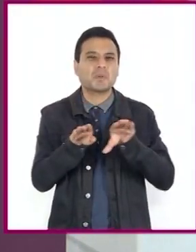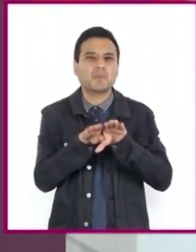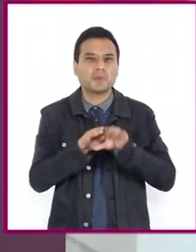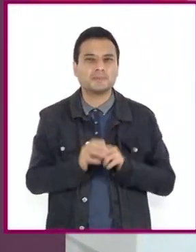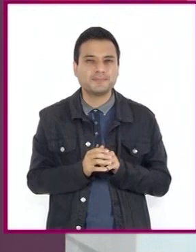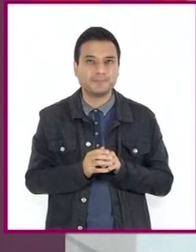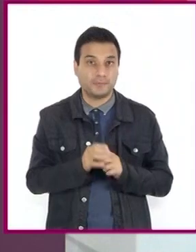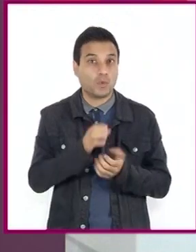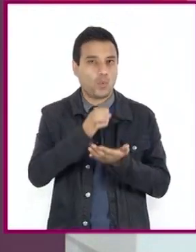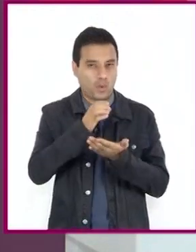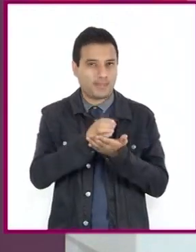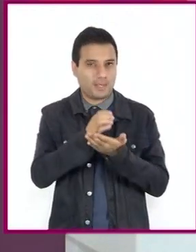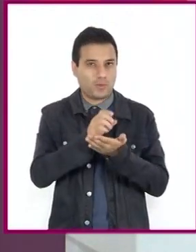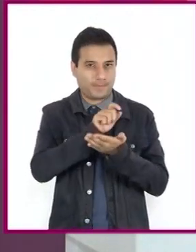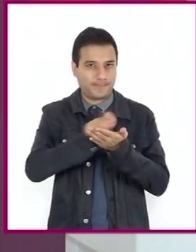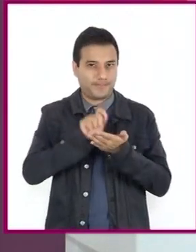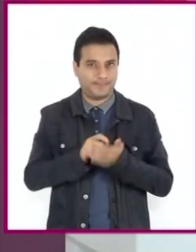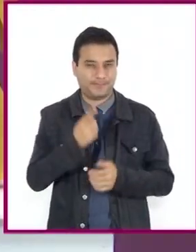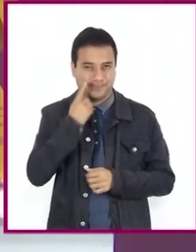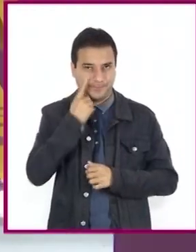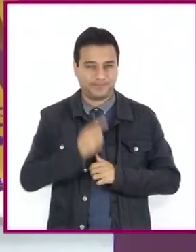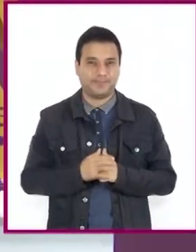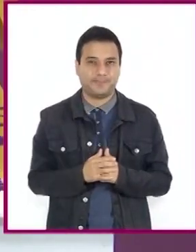a cabo nuestra actividad experimental.